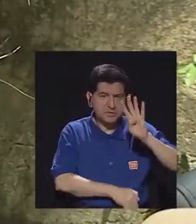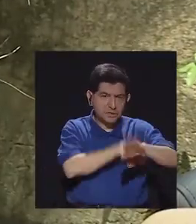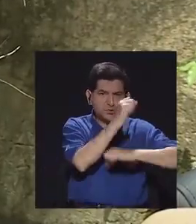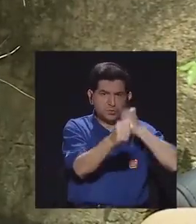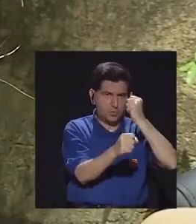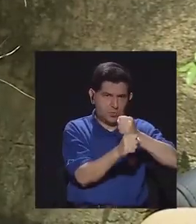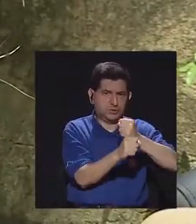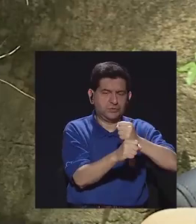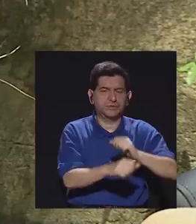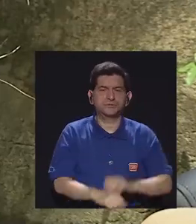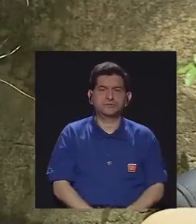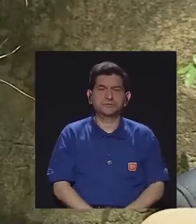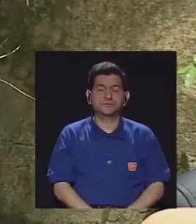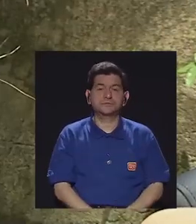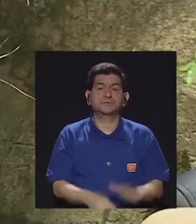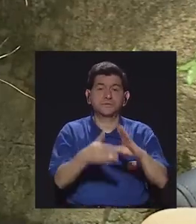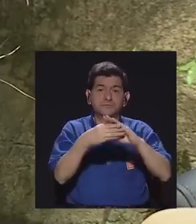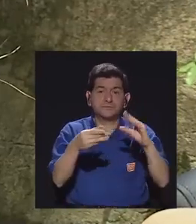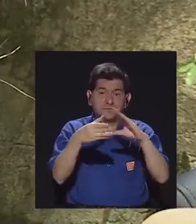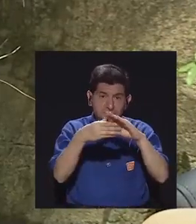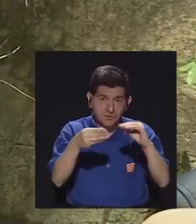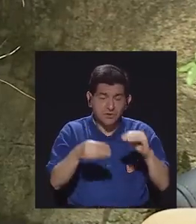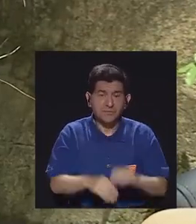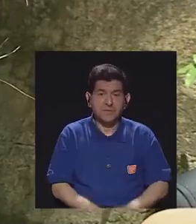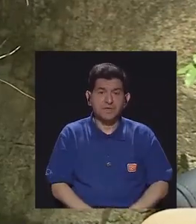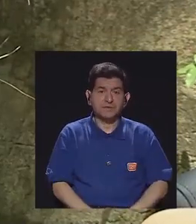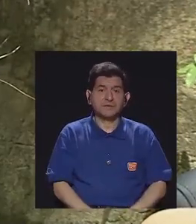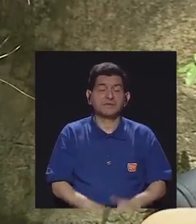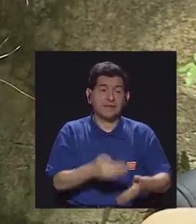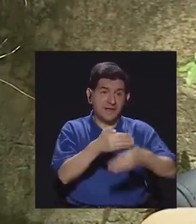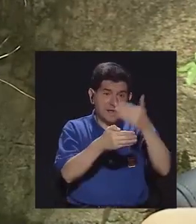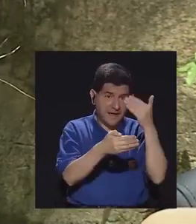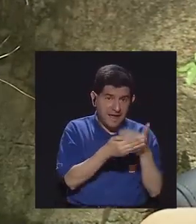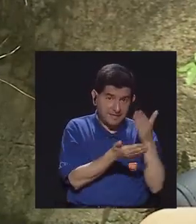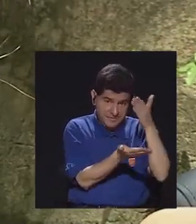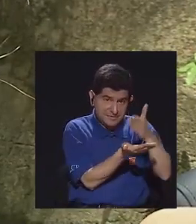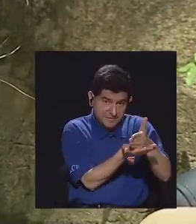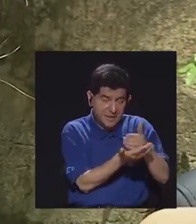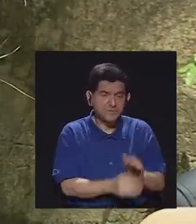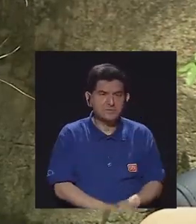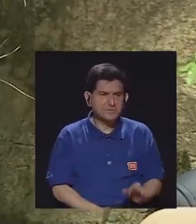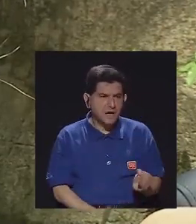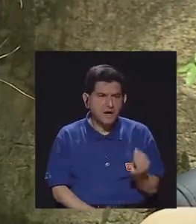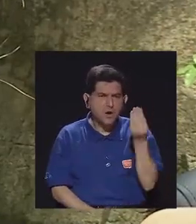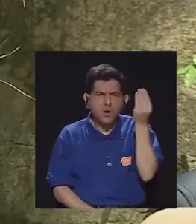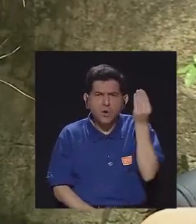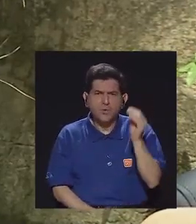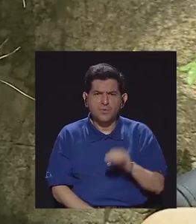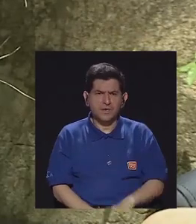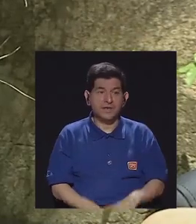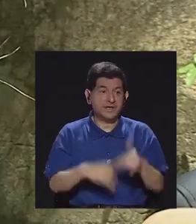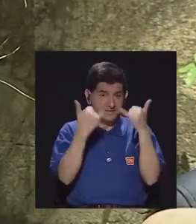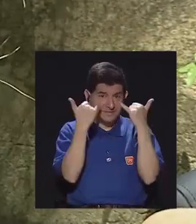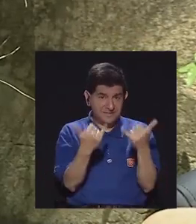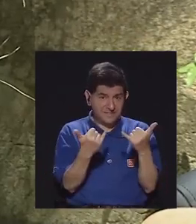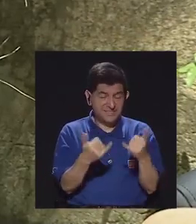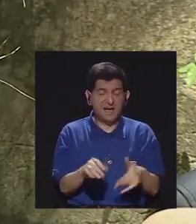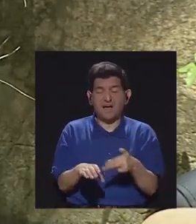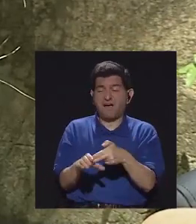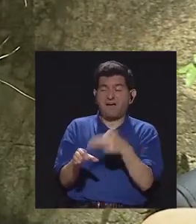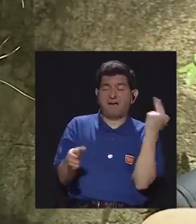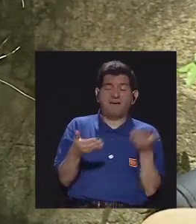hace 4 años. Como les comenté en un corte, los chicos eran chicos que ya estaban